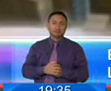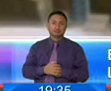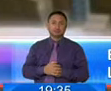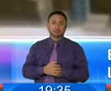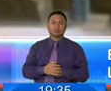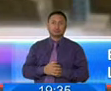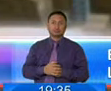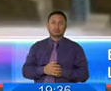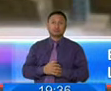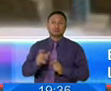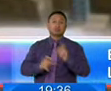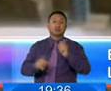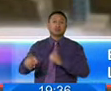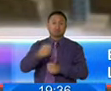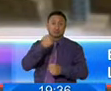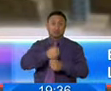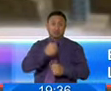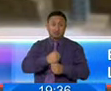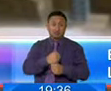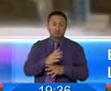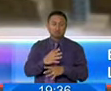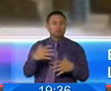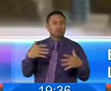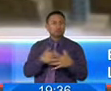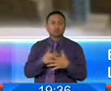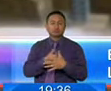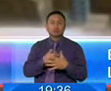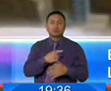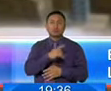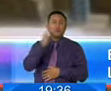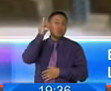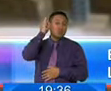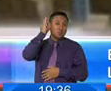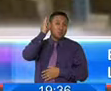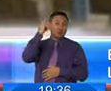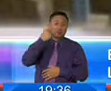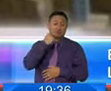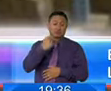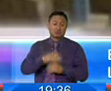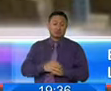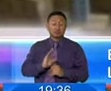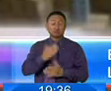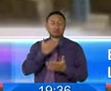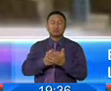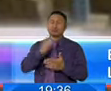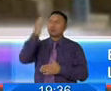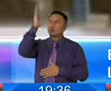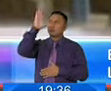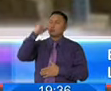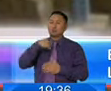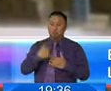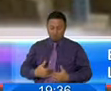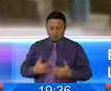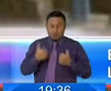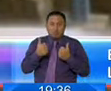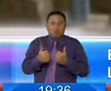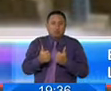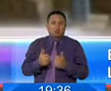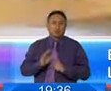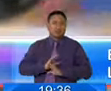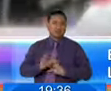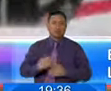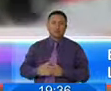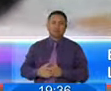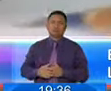terror vivieron quienes laboraban a esa hora. Una de las colaboradoras manifiesta que dan gracias a Dios porque no sufrieron daños